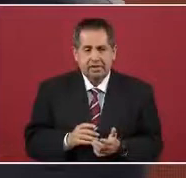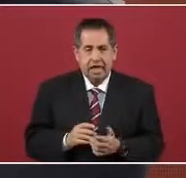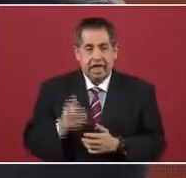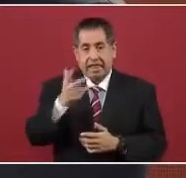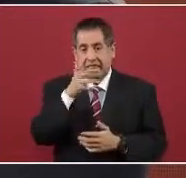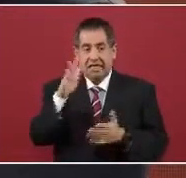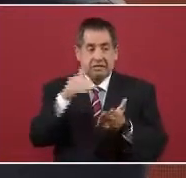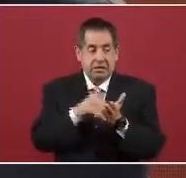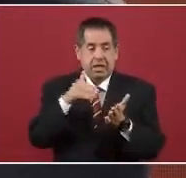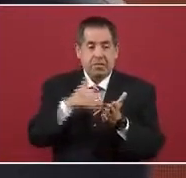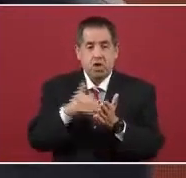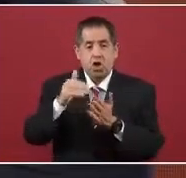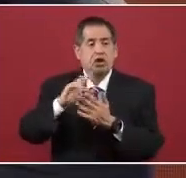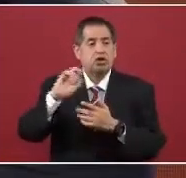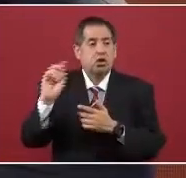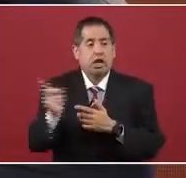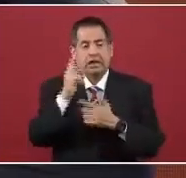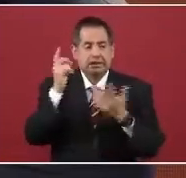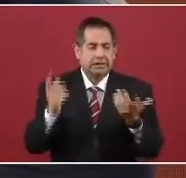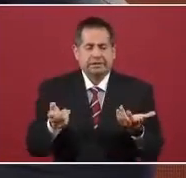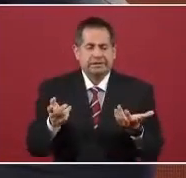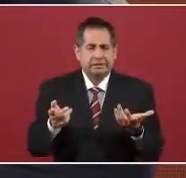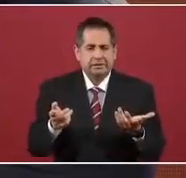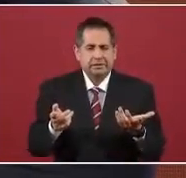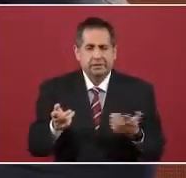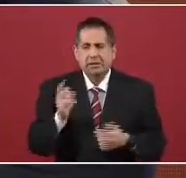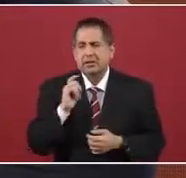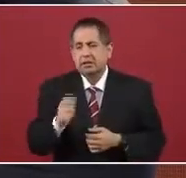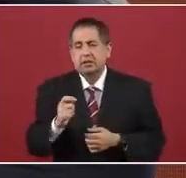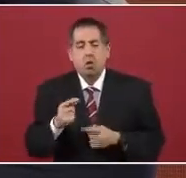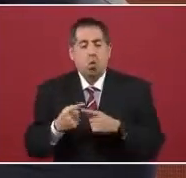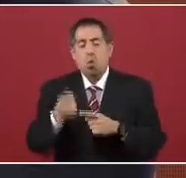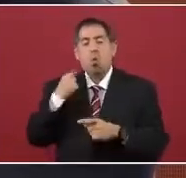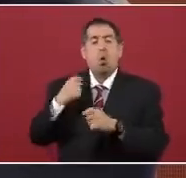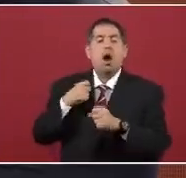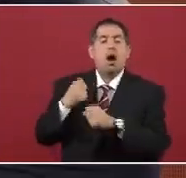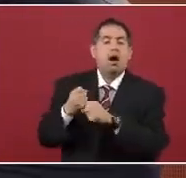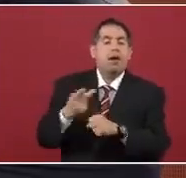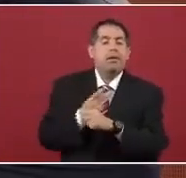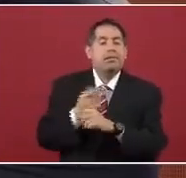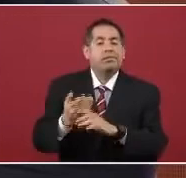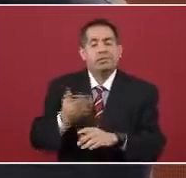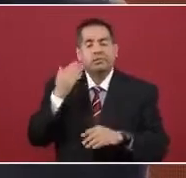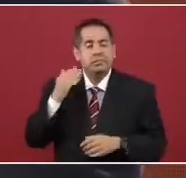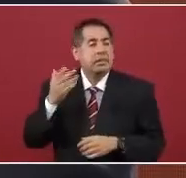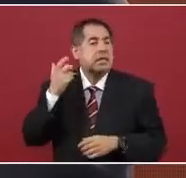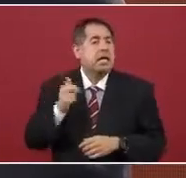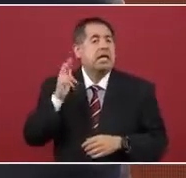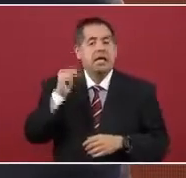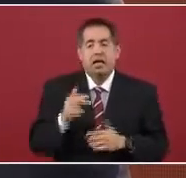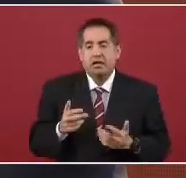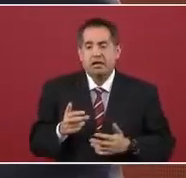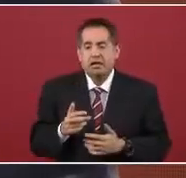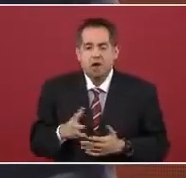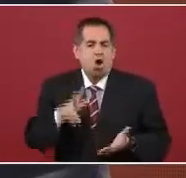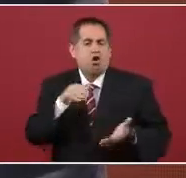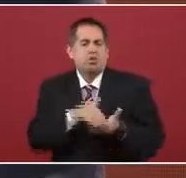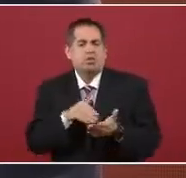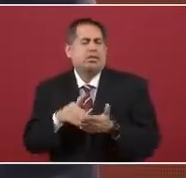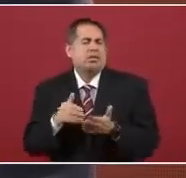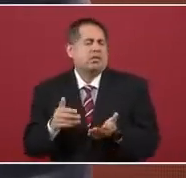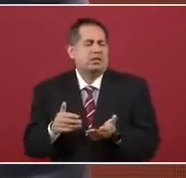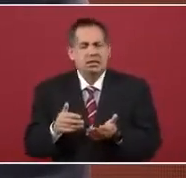10 mil millones de dólares y que el año pasado era de 8 mil, pero